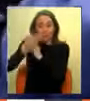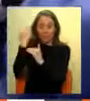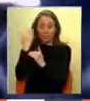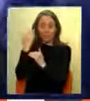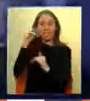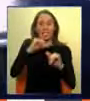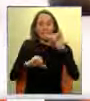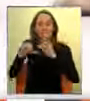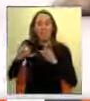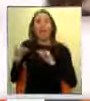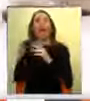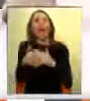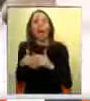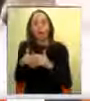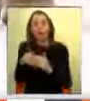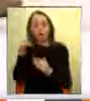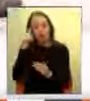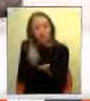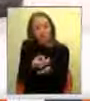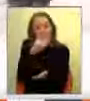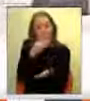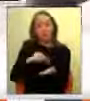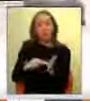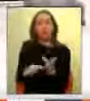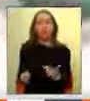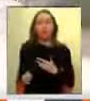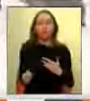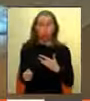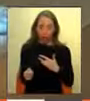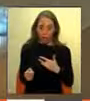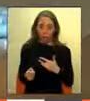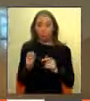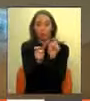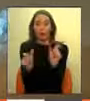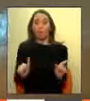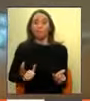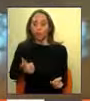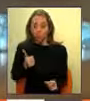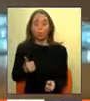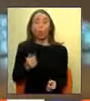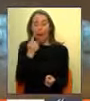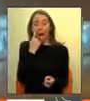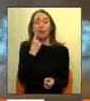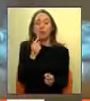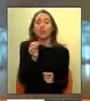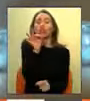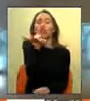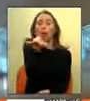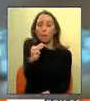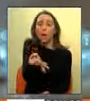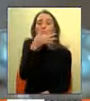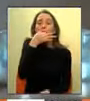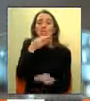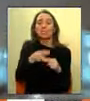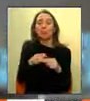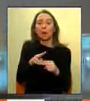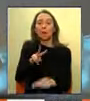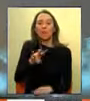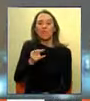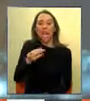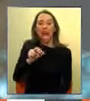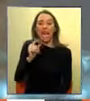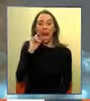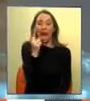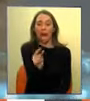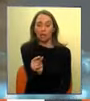para tratar ciertos problemas al corazón. Pero los voluntarios sometidos a las primeras pruebas con el llamado Viagra reportaron